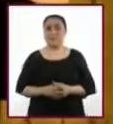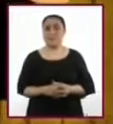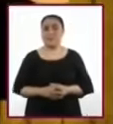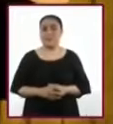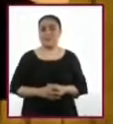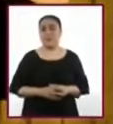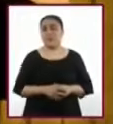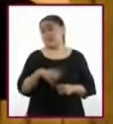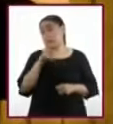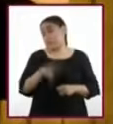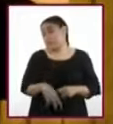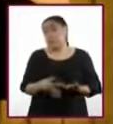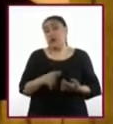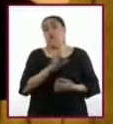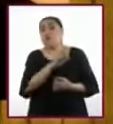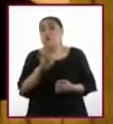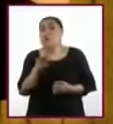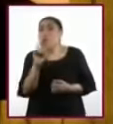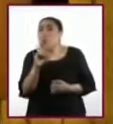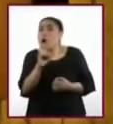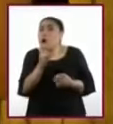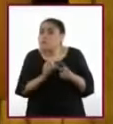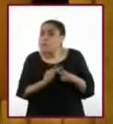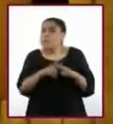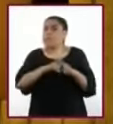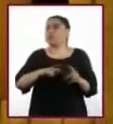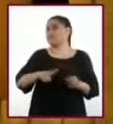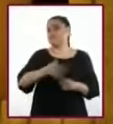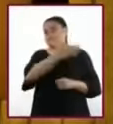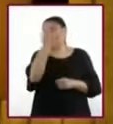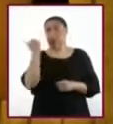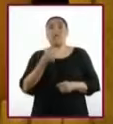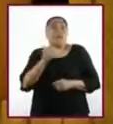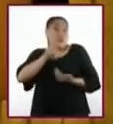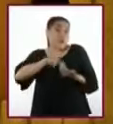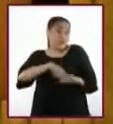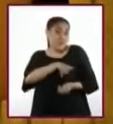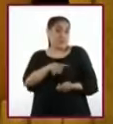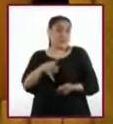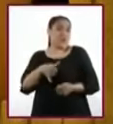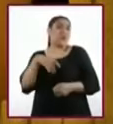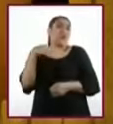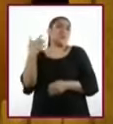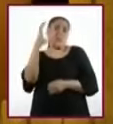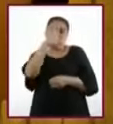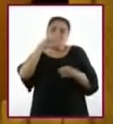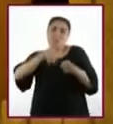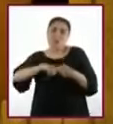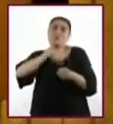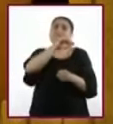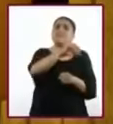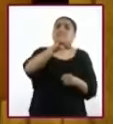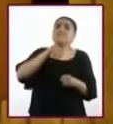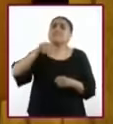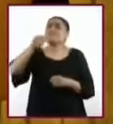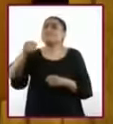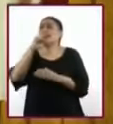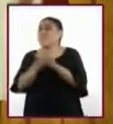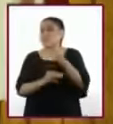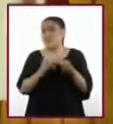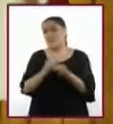Aunque no se tiene la fecha exacta de su aparición, se sabe que los títeres han estado presentes en diferentes culturas alrededor del mundo.